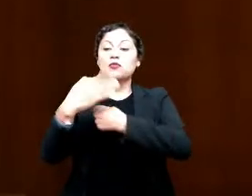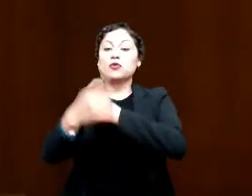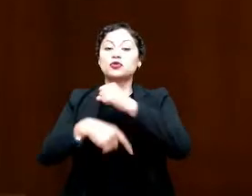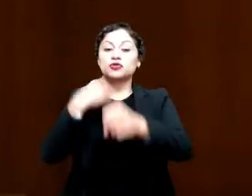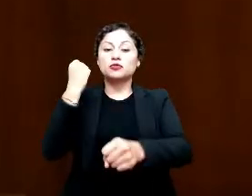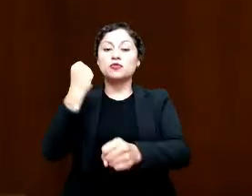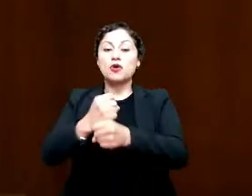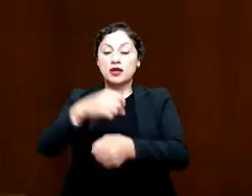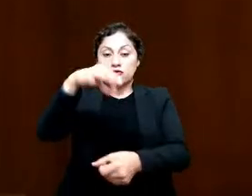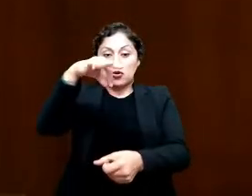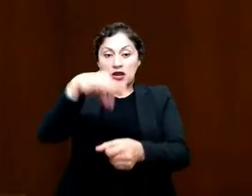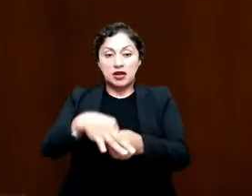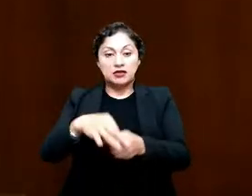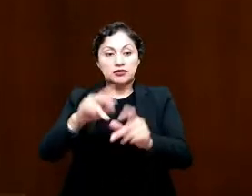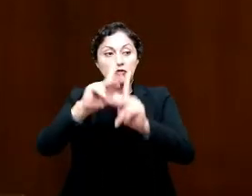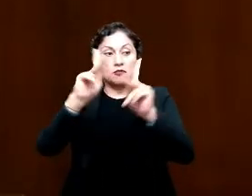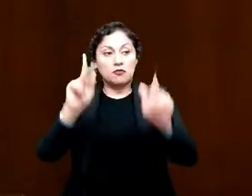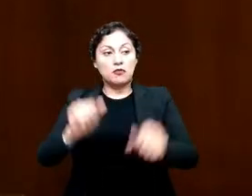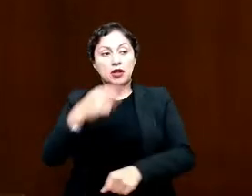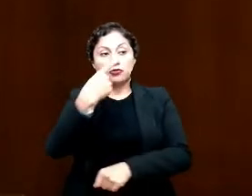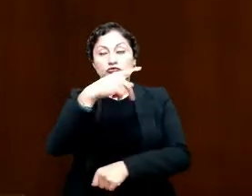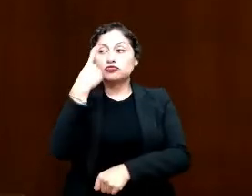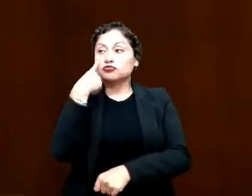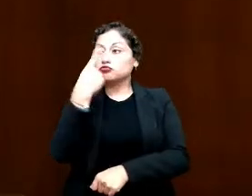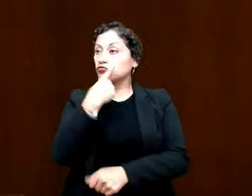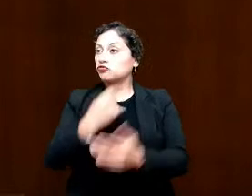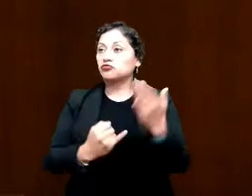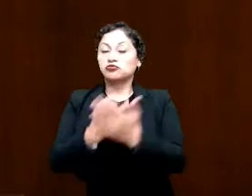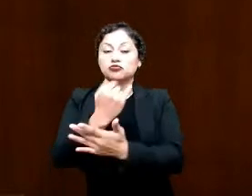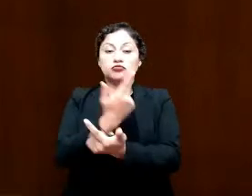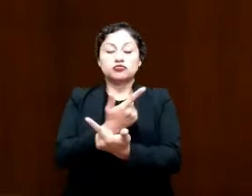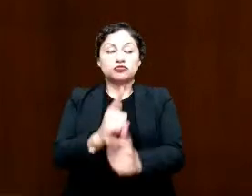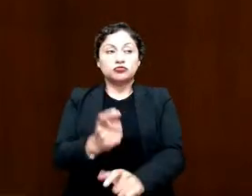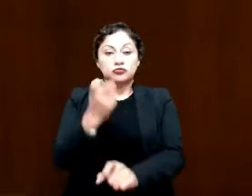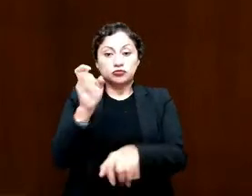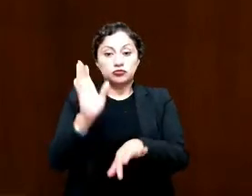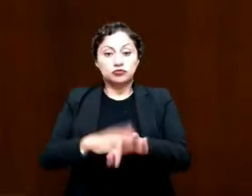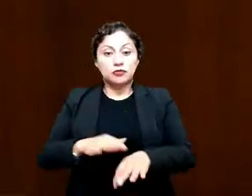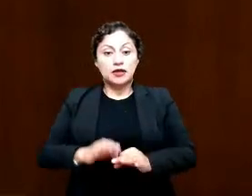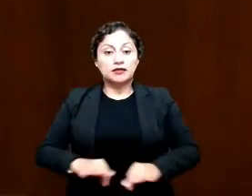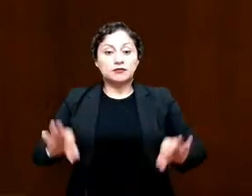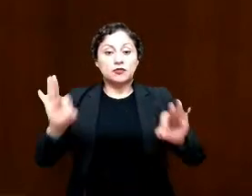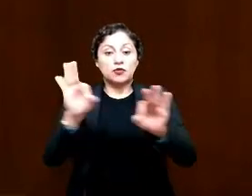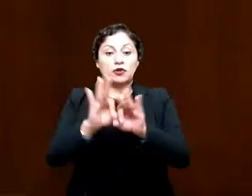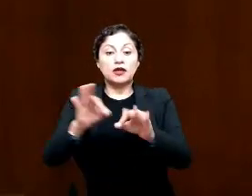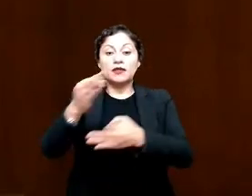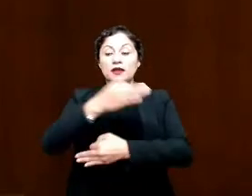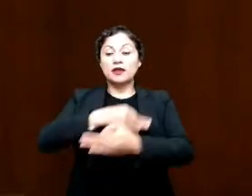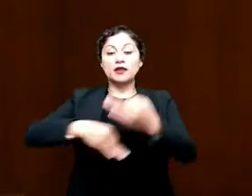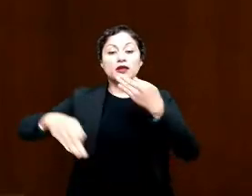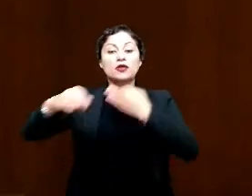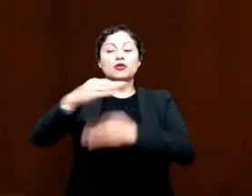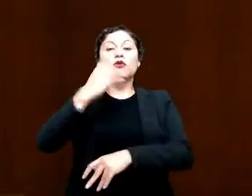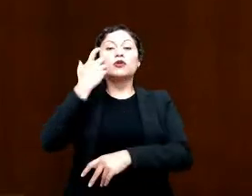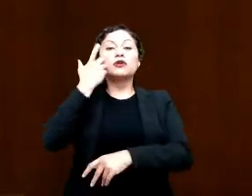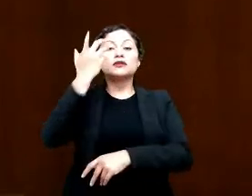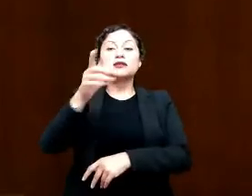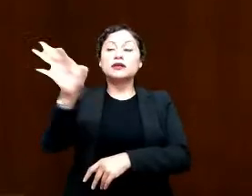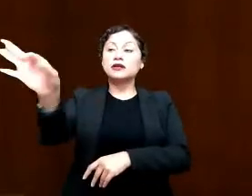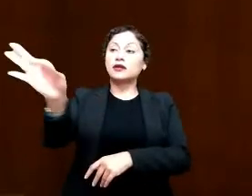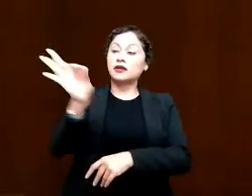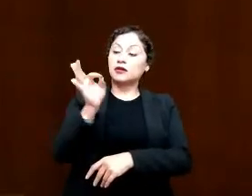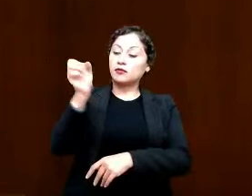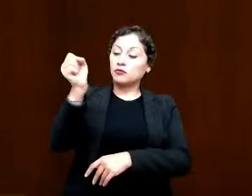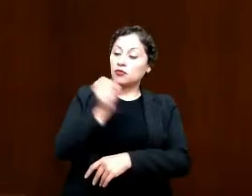paz aquello que sea su voluntad. Eso será lo más importante. Todas y todos queremos a alguien que, sin importar